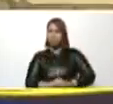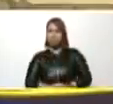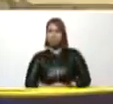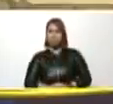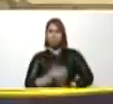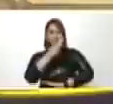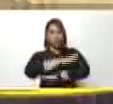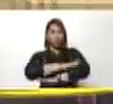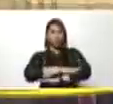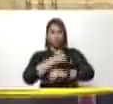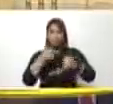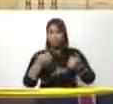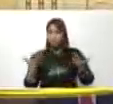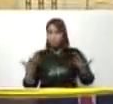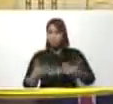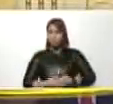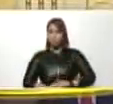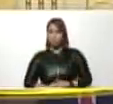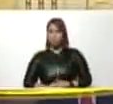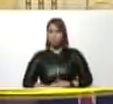doctrinario,